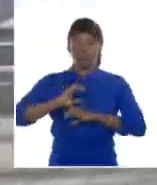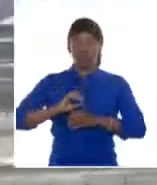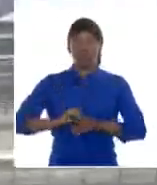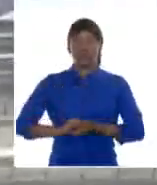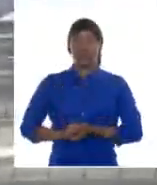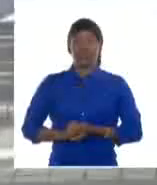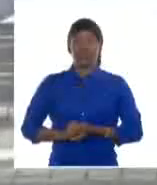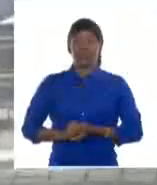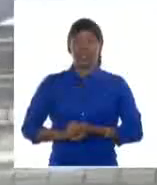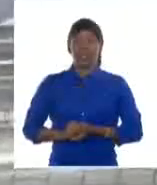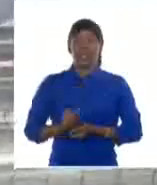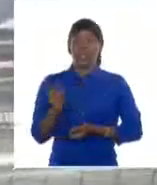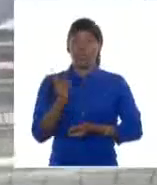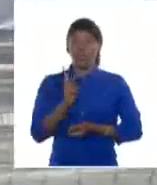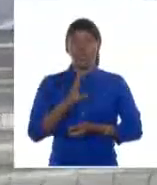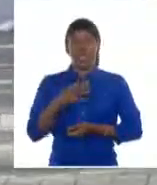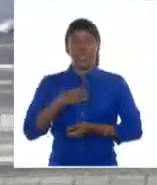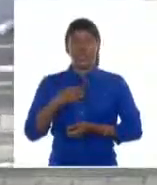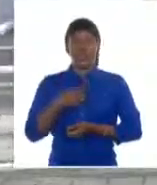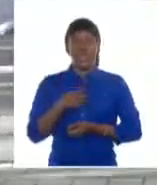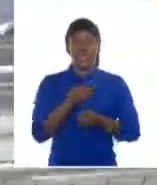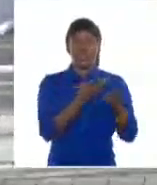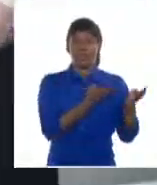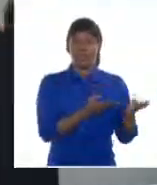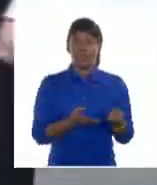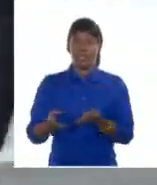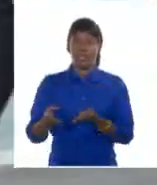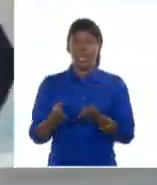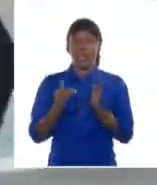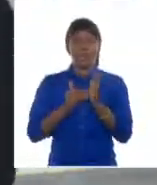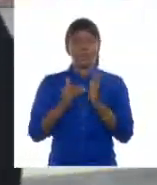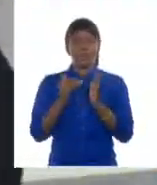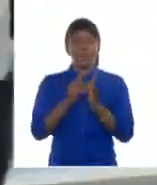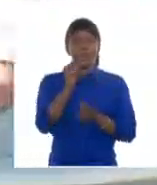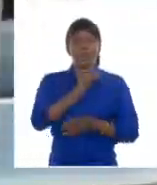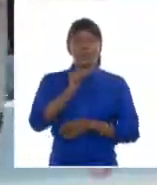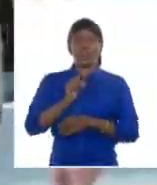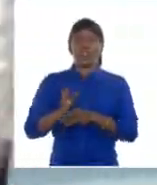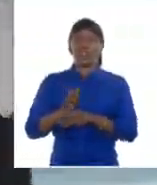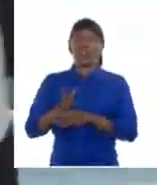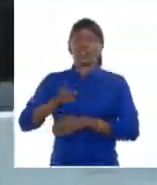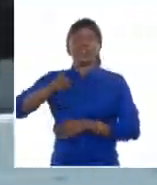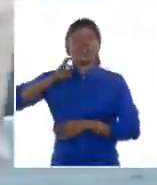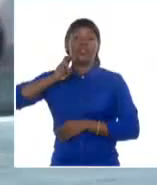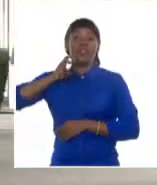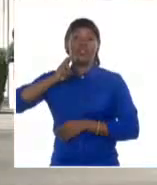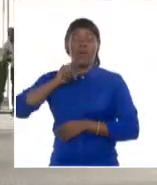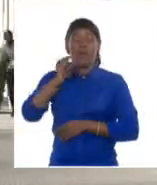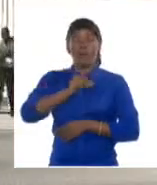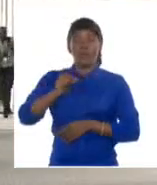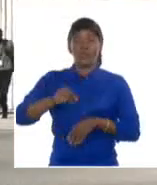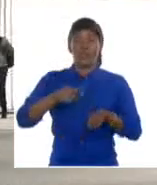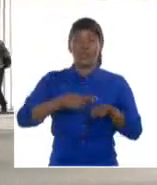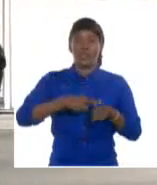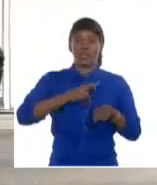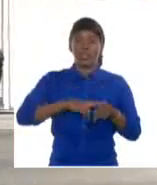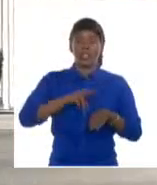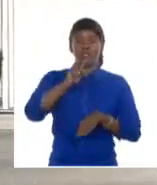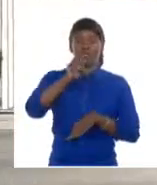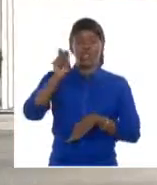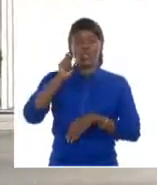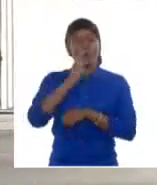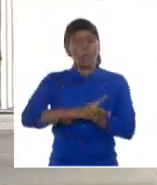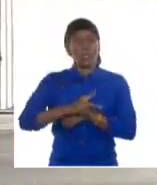de área, recibe ya a miles de personas de diferentes idiomas y credos, representantes de unos 200 países, entre los